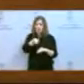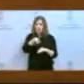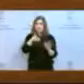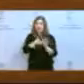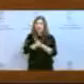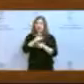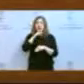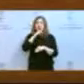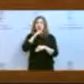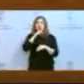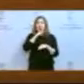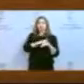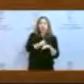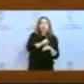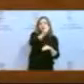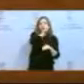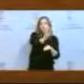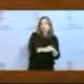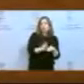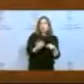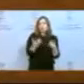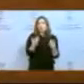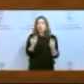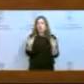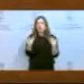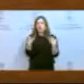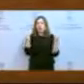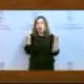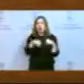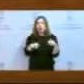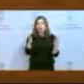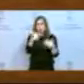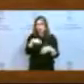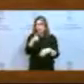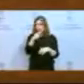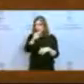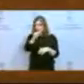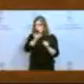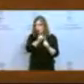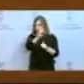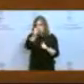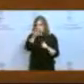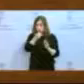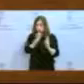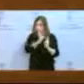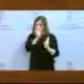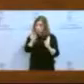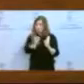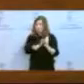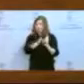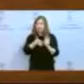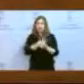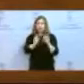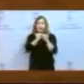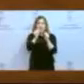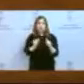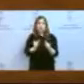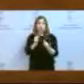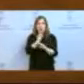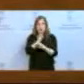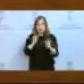incumplir con alguien. Dicho de otra manera, este punto del orden del día es la forma parlamentaria que tenemos los grupos